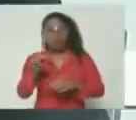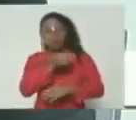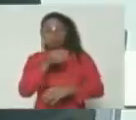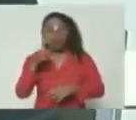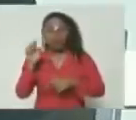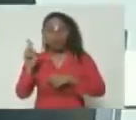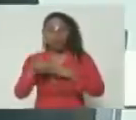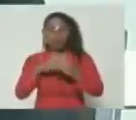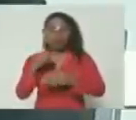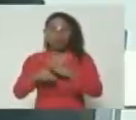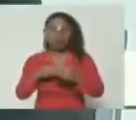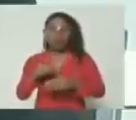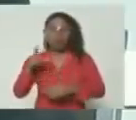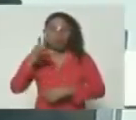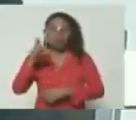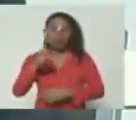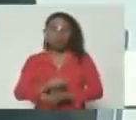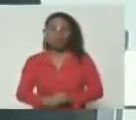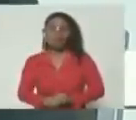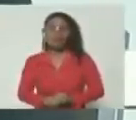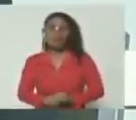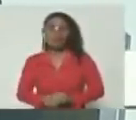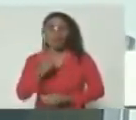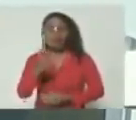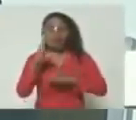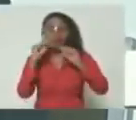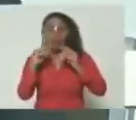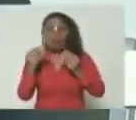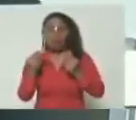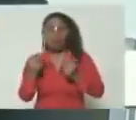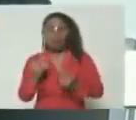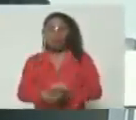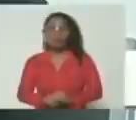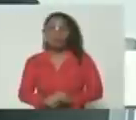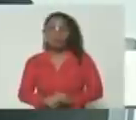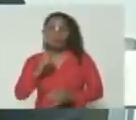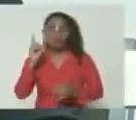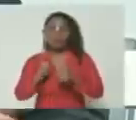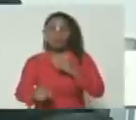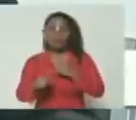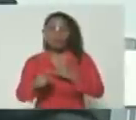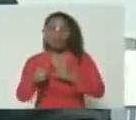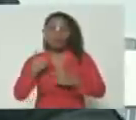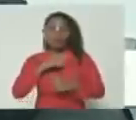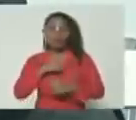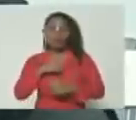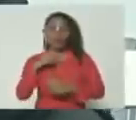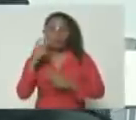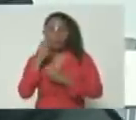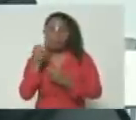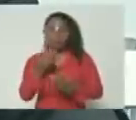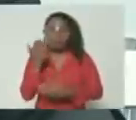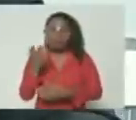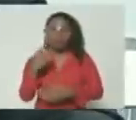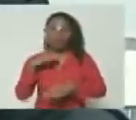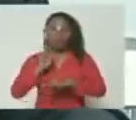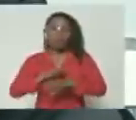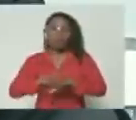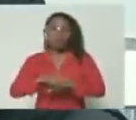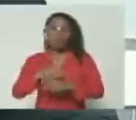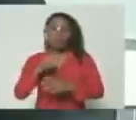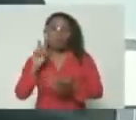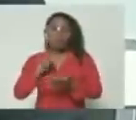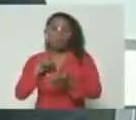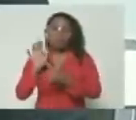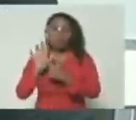que así las circunstancias lo requieran. Usted habló de la economía. La última vez que estuvimos aquí, invitados por usted, fue a propósito de la presentación